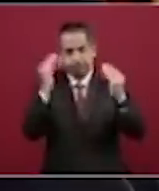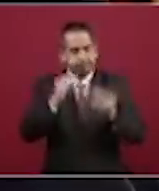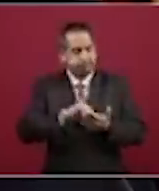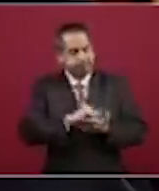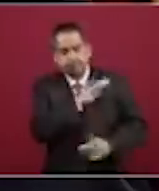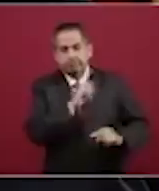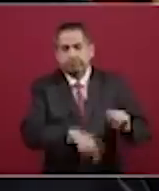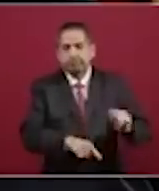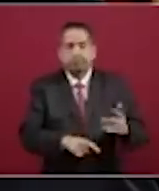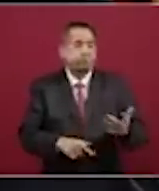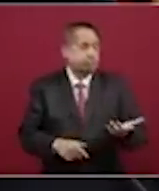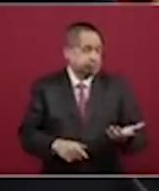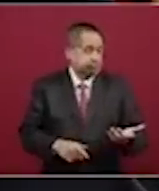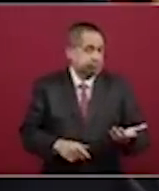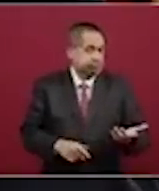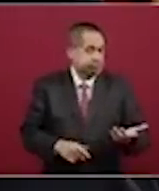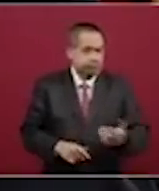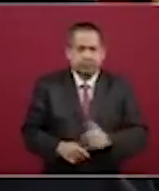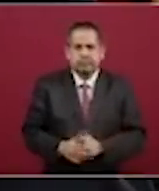Y